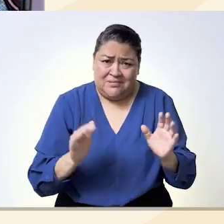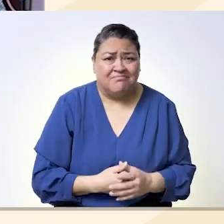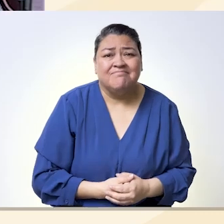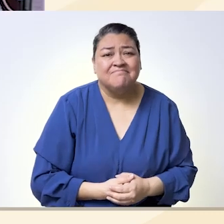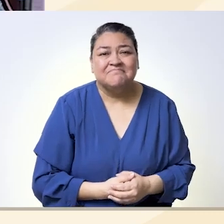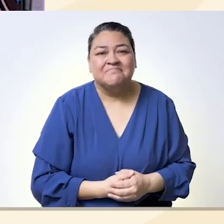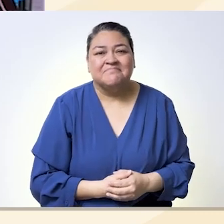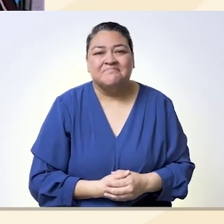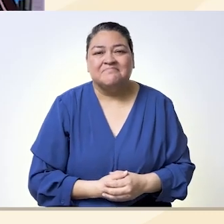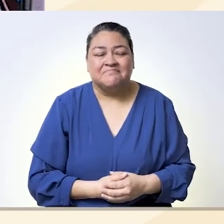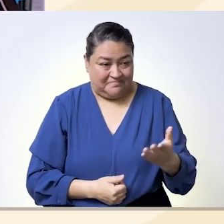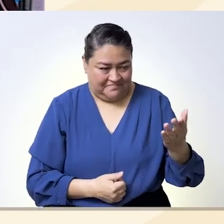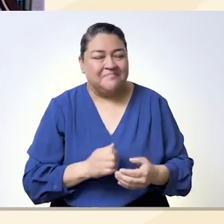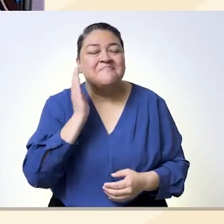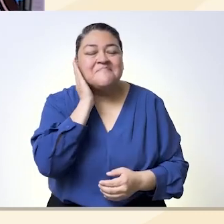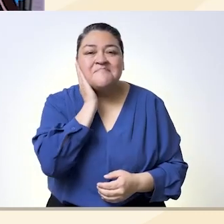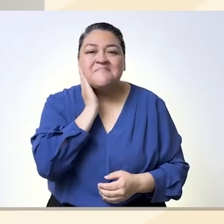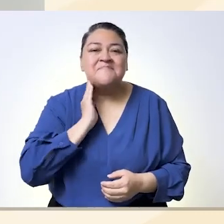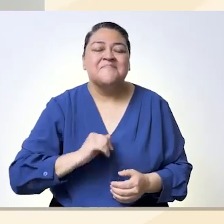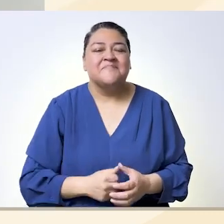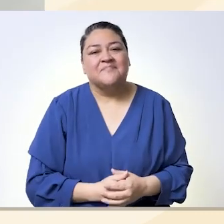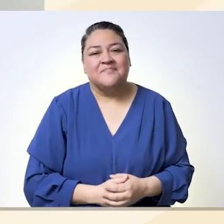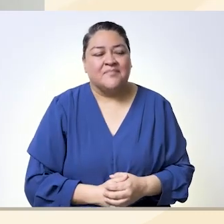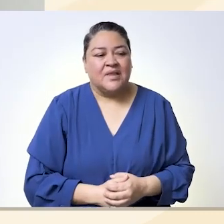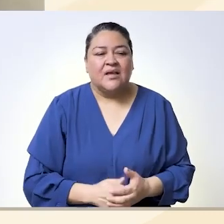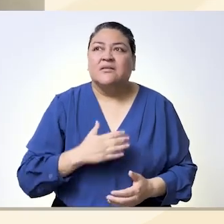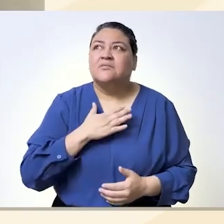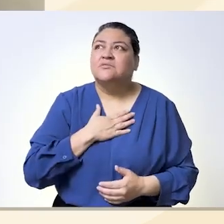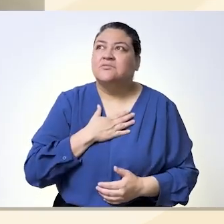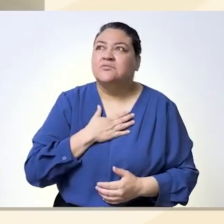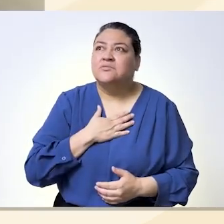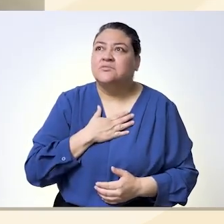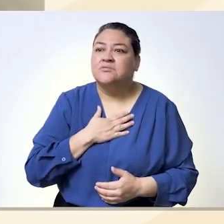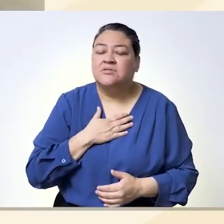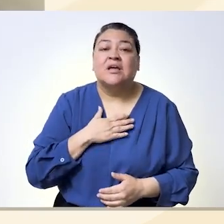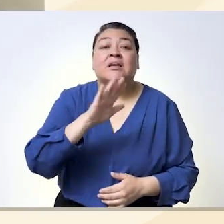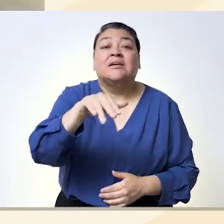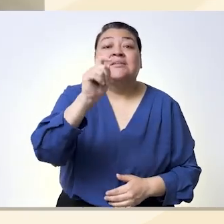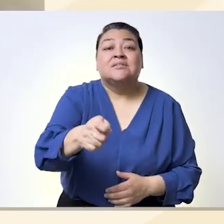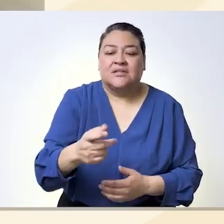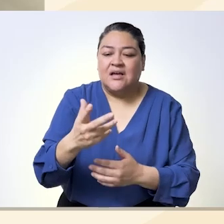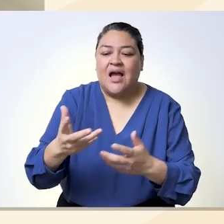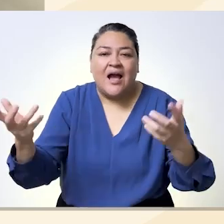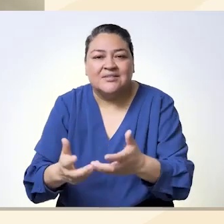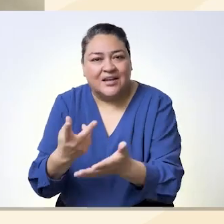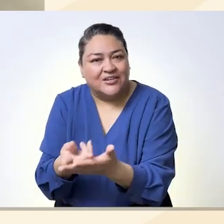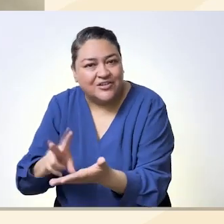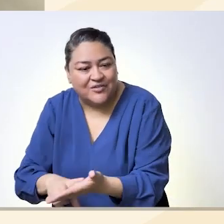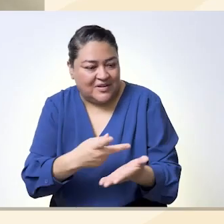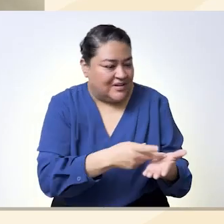¿no? así. Claro. ¿Qué tal? Rebeldía. Adriana. Yo diría el